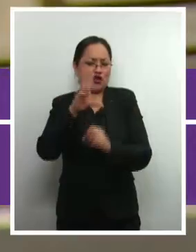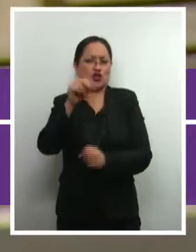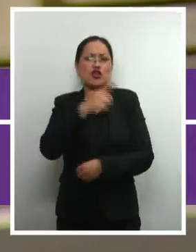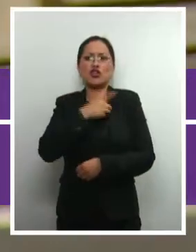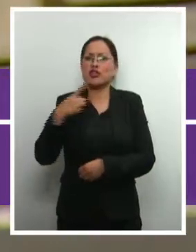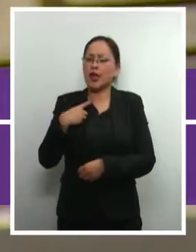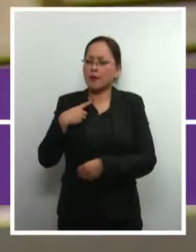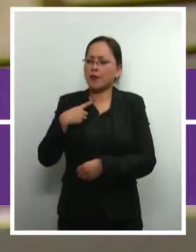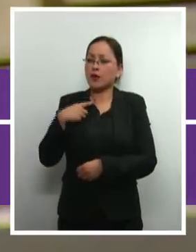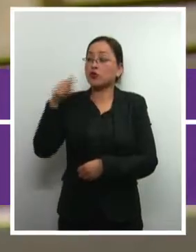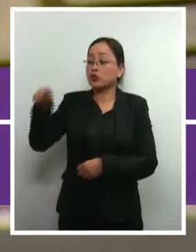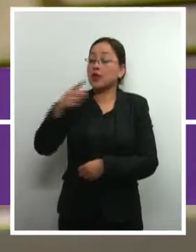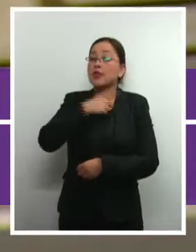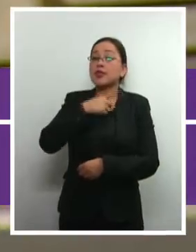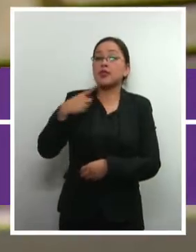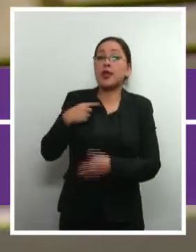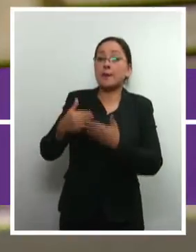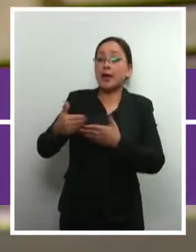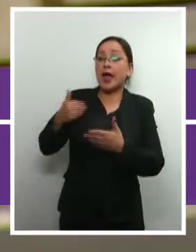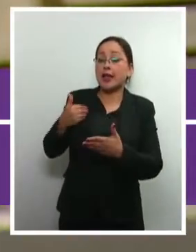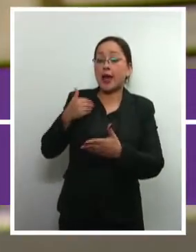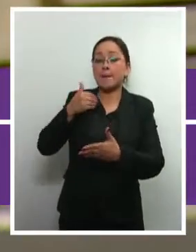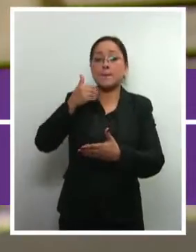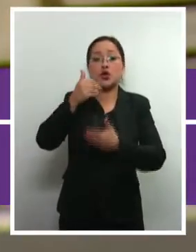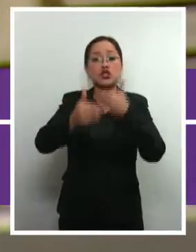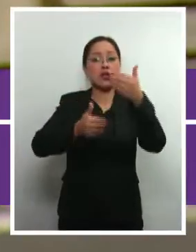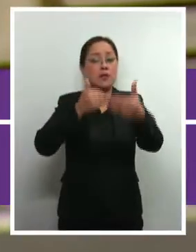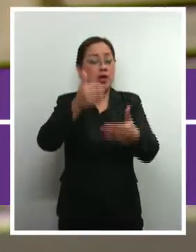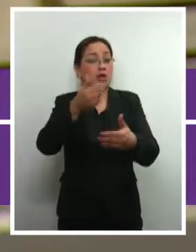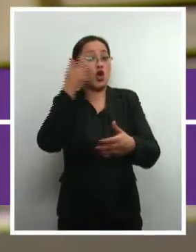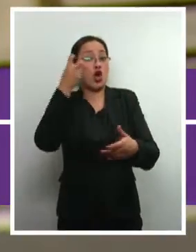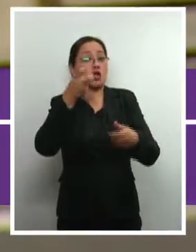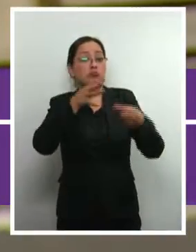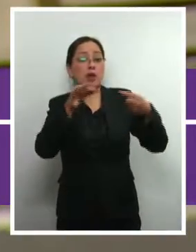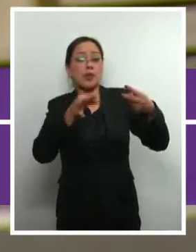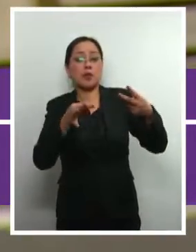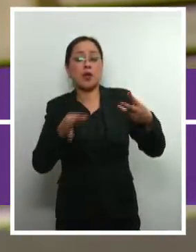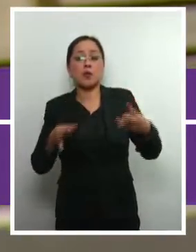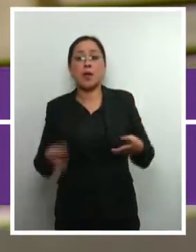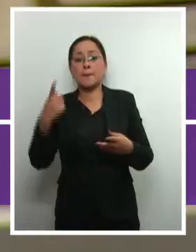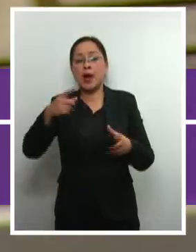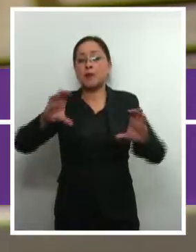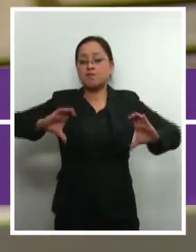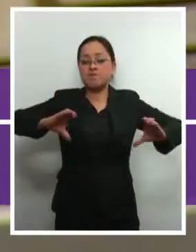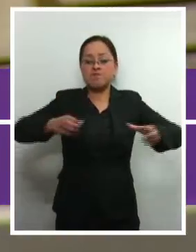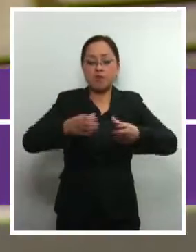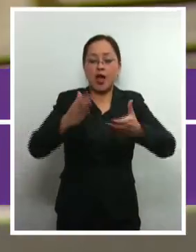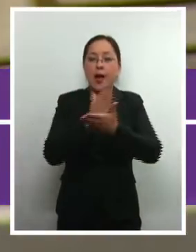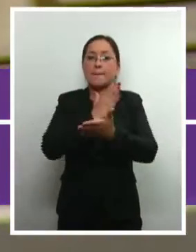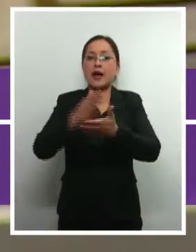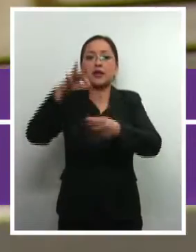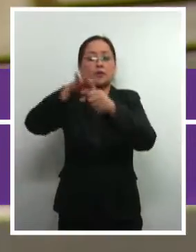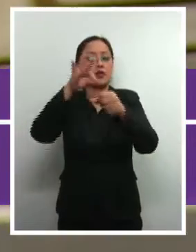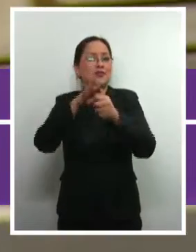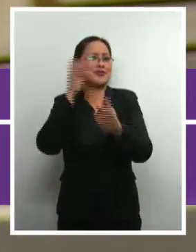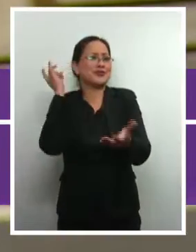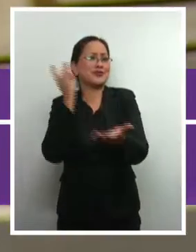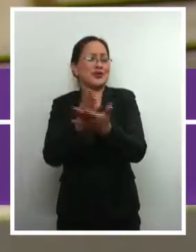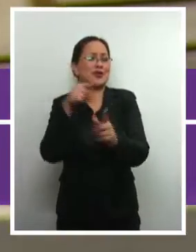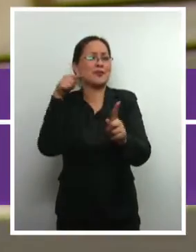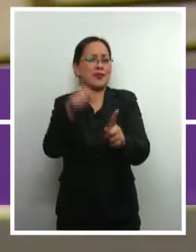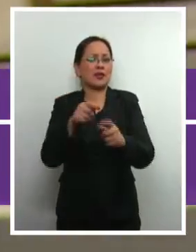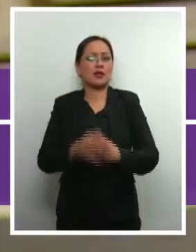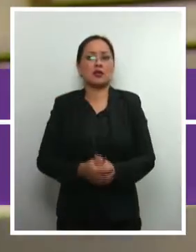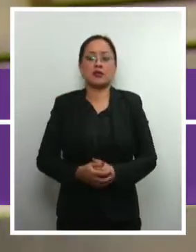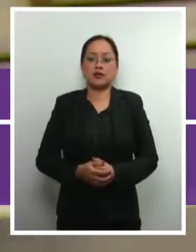debió haberlas de procedimiento reservado para que se votaran por separado. Eso pone